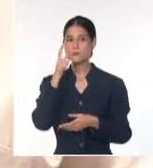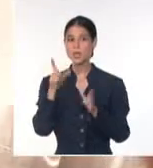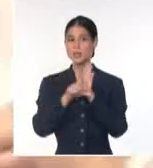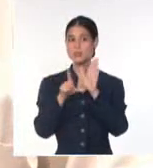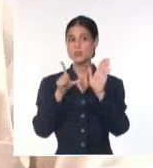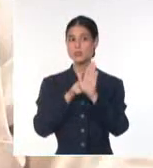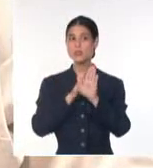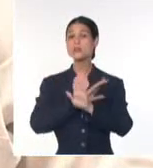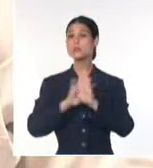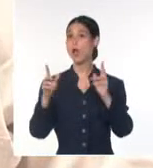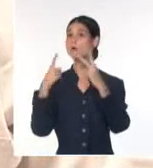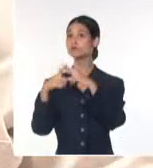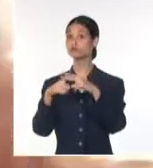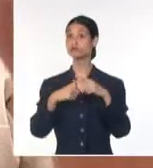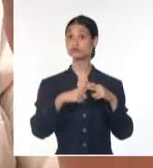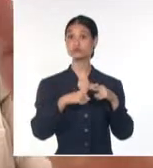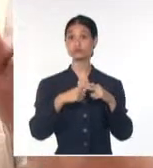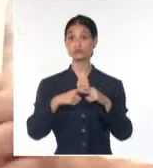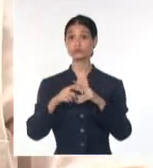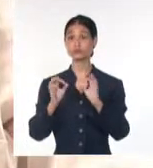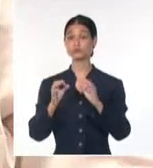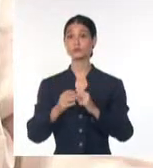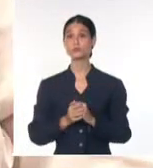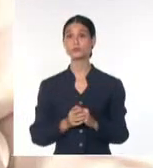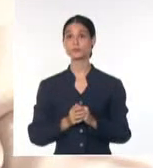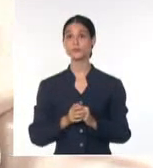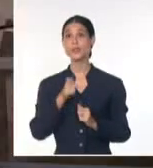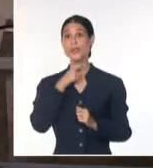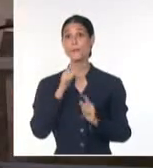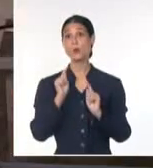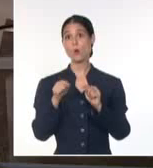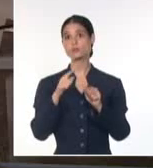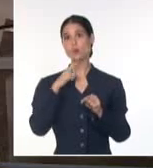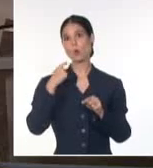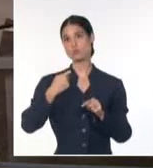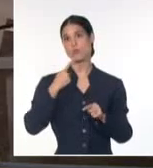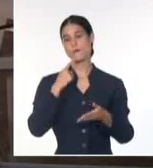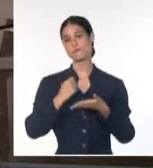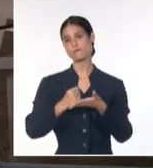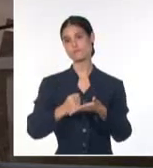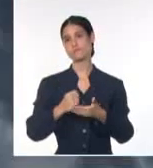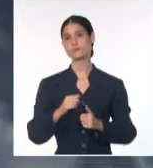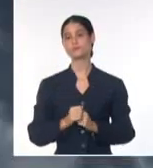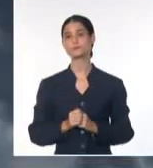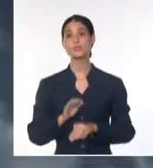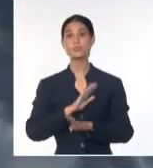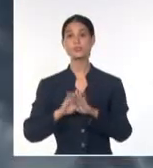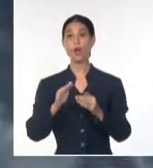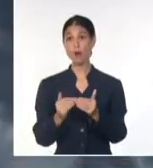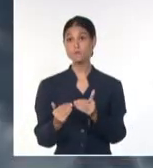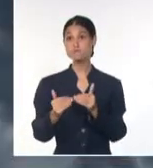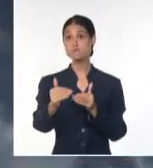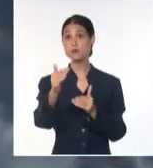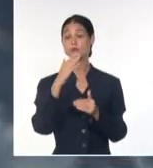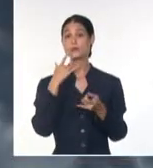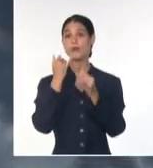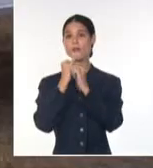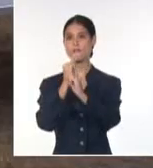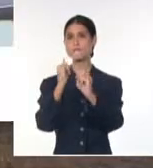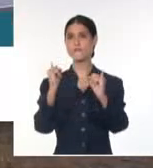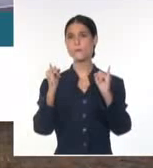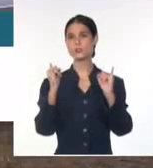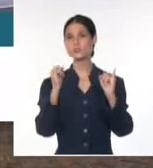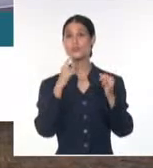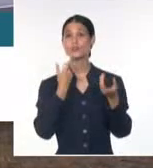previo a que se termine la conductora, para que eso tenga el impacto que tiene que tener. Más adelante, información de Tabacuba